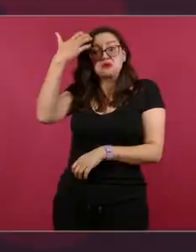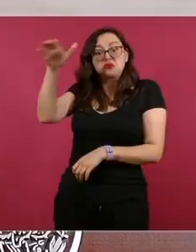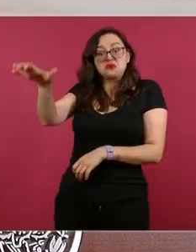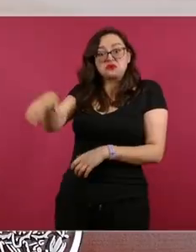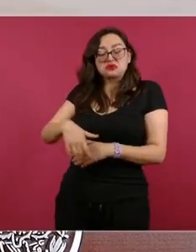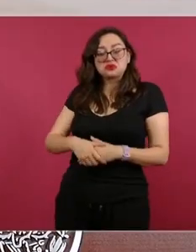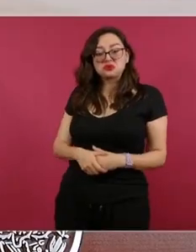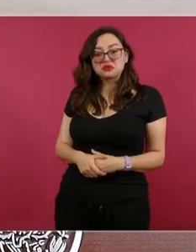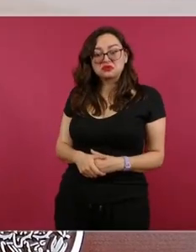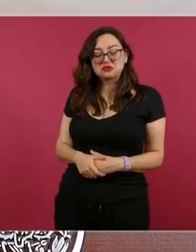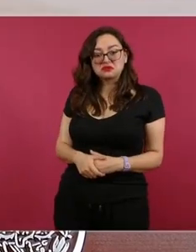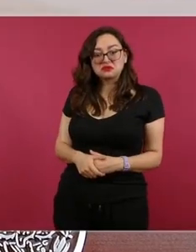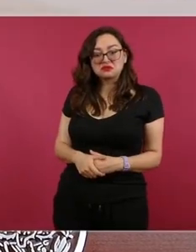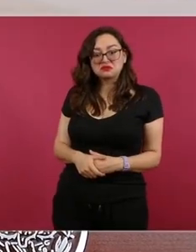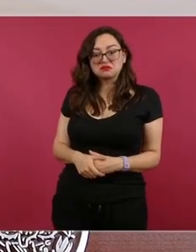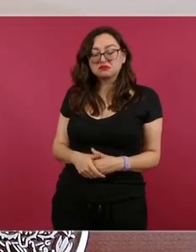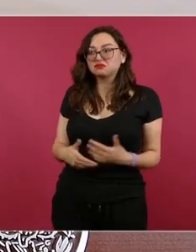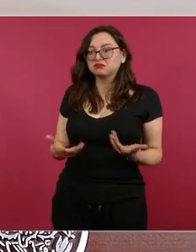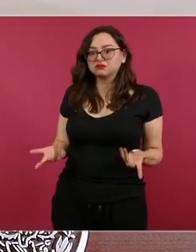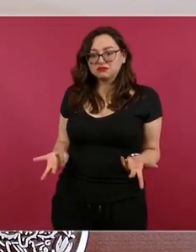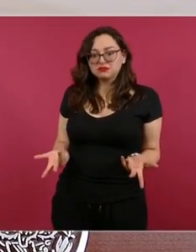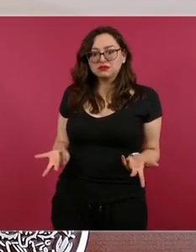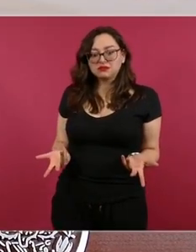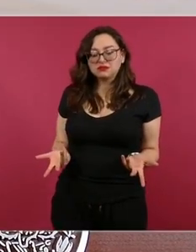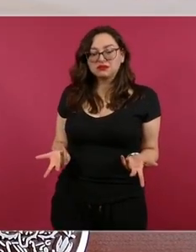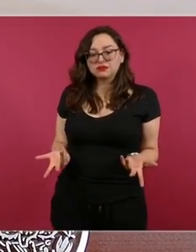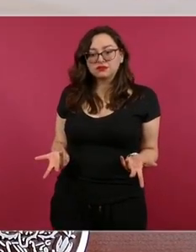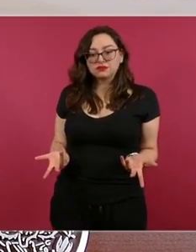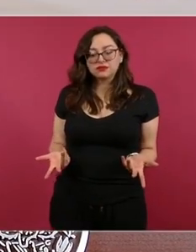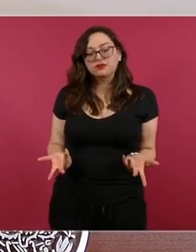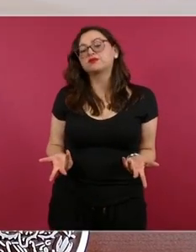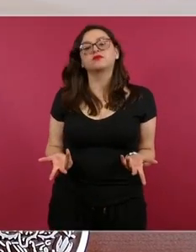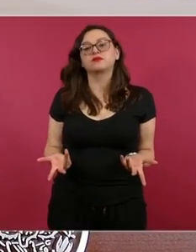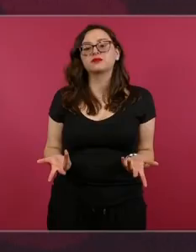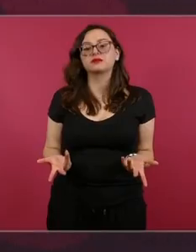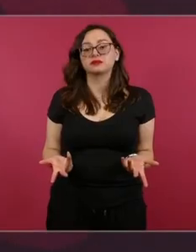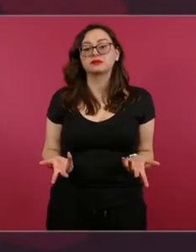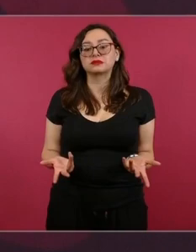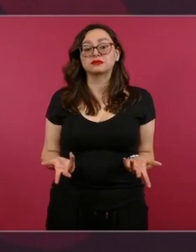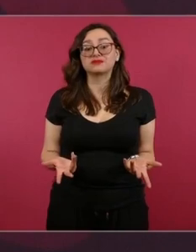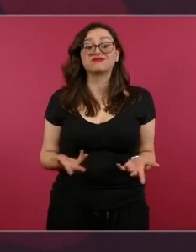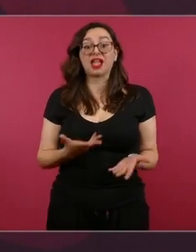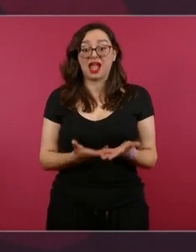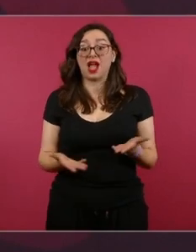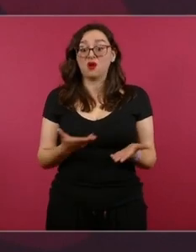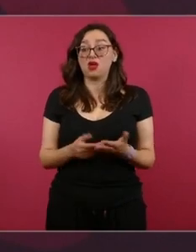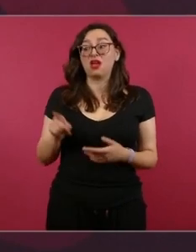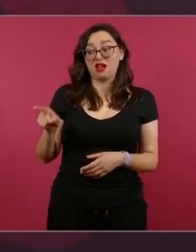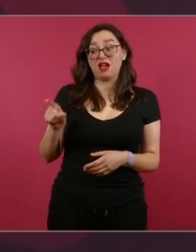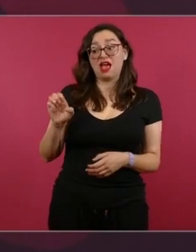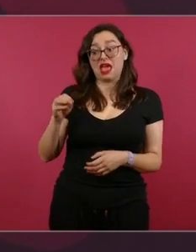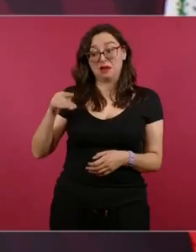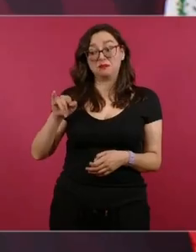Eso es lo que ando, aquí lo planteo. Emilio debería de decir quién se lo